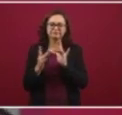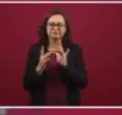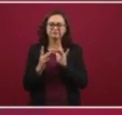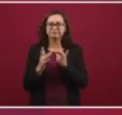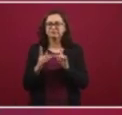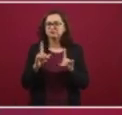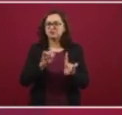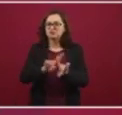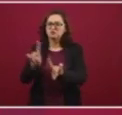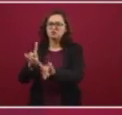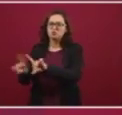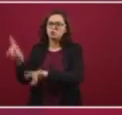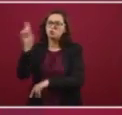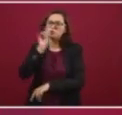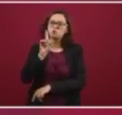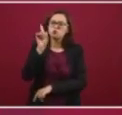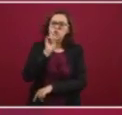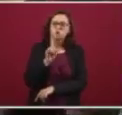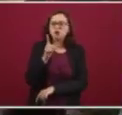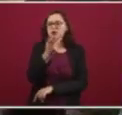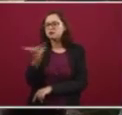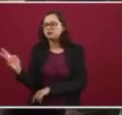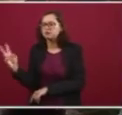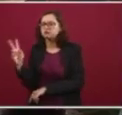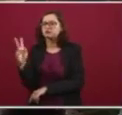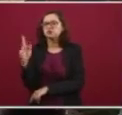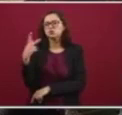madres que tienen hijos presos